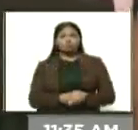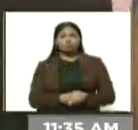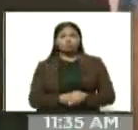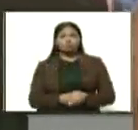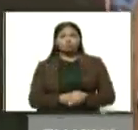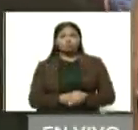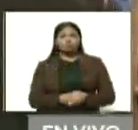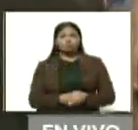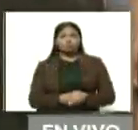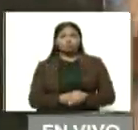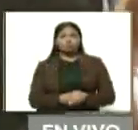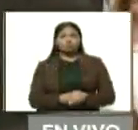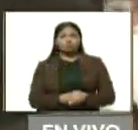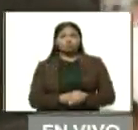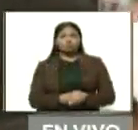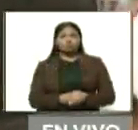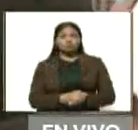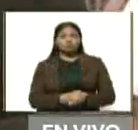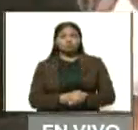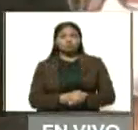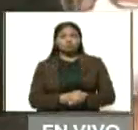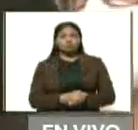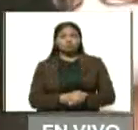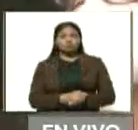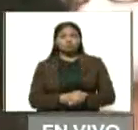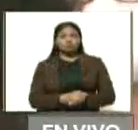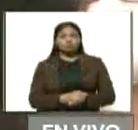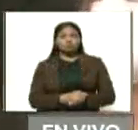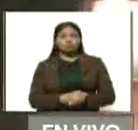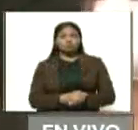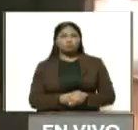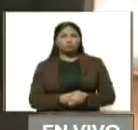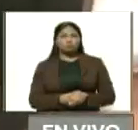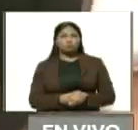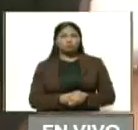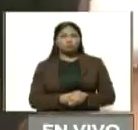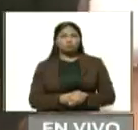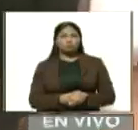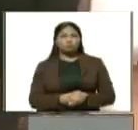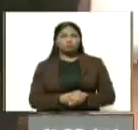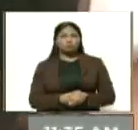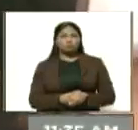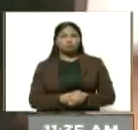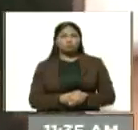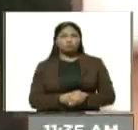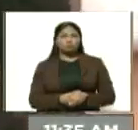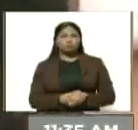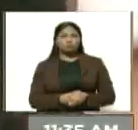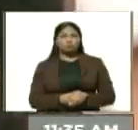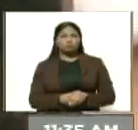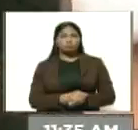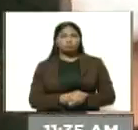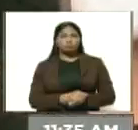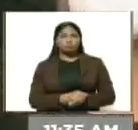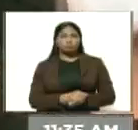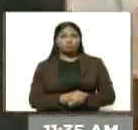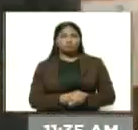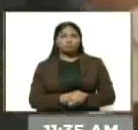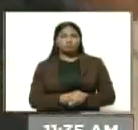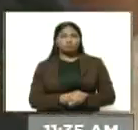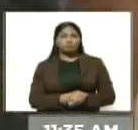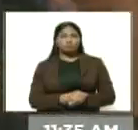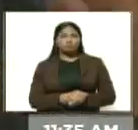Orador de orden de la sesión del 19 de abril, defensor de los nuevos símbolos de la ciudad, profesor de geografía e